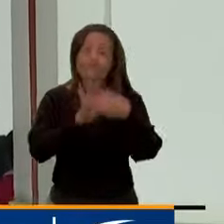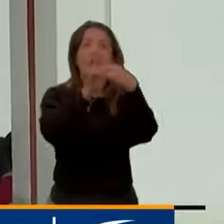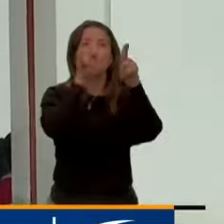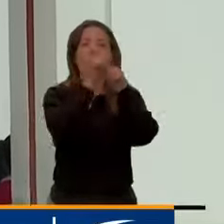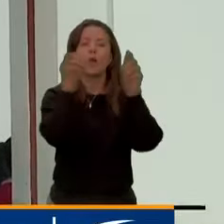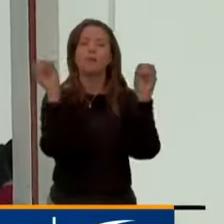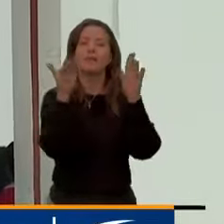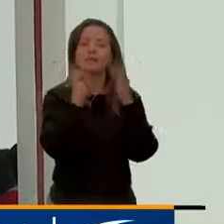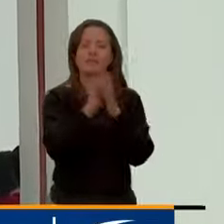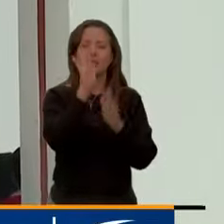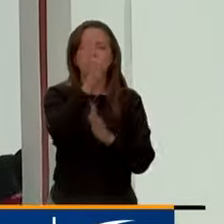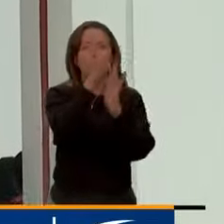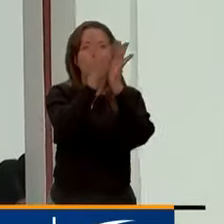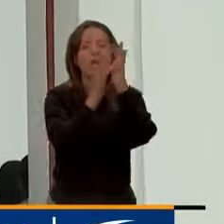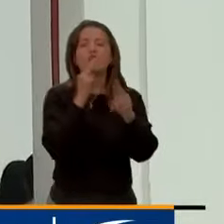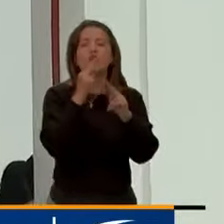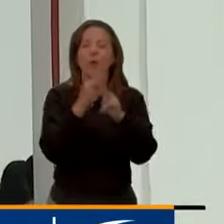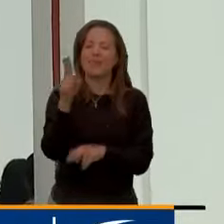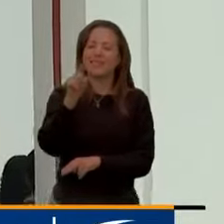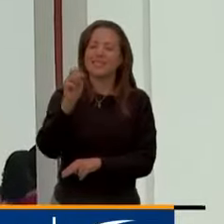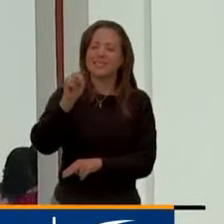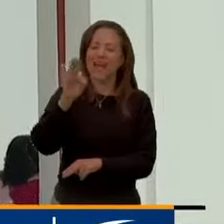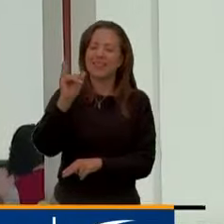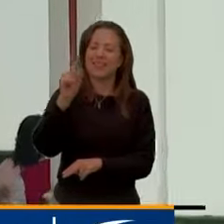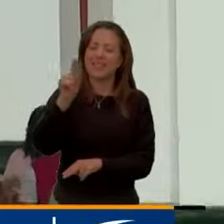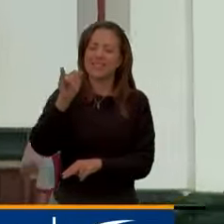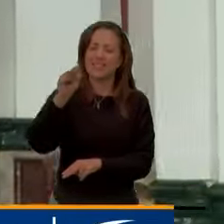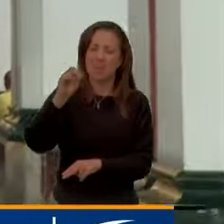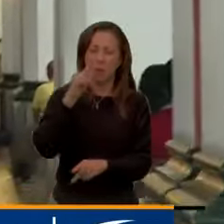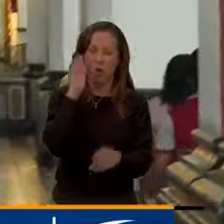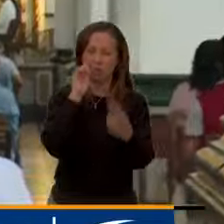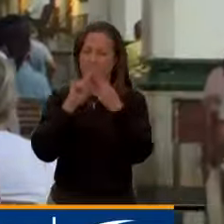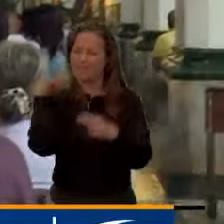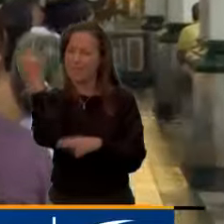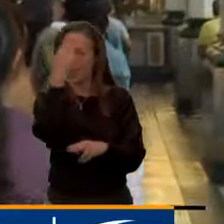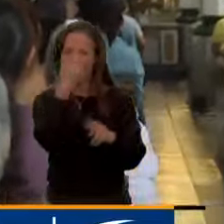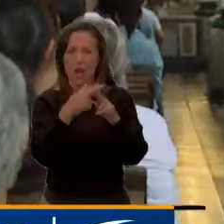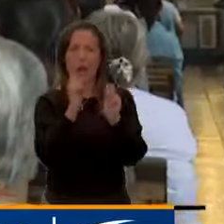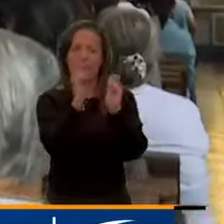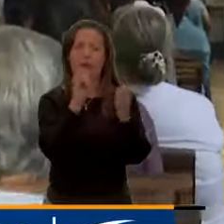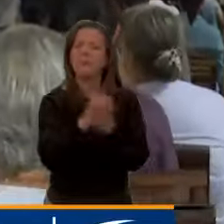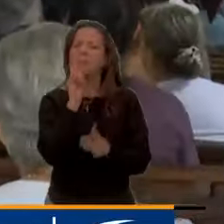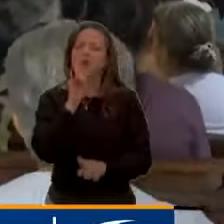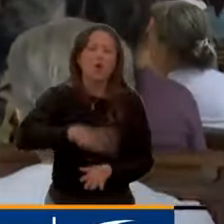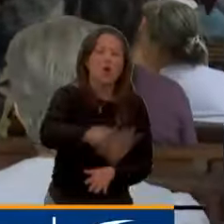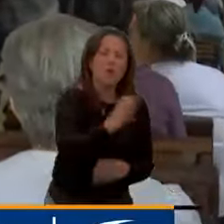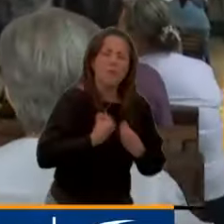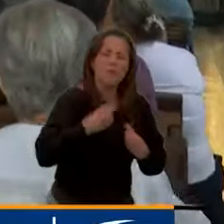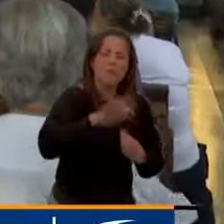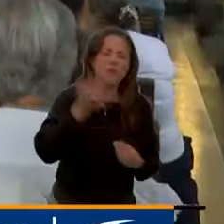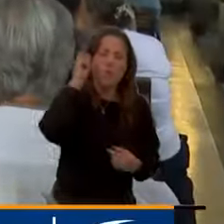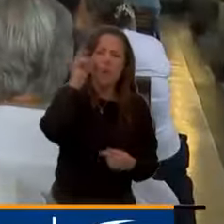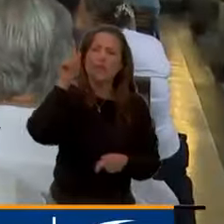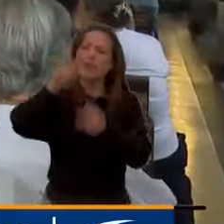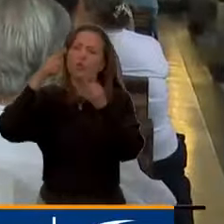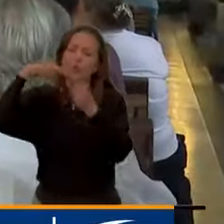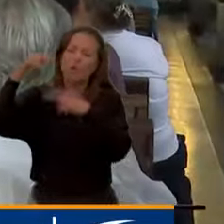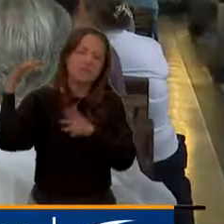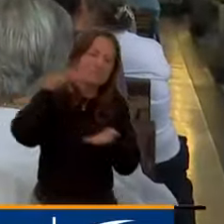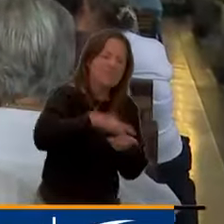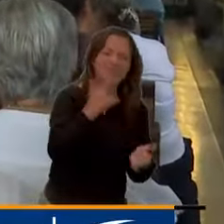el Santísimo, como muchos lo conocen. Pero, ¿qué es lo que dicen los bugueños y los turistas que llegan hasta este hermoso templo?